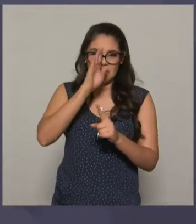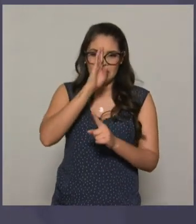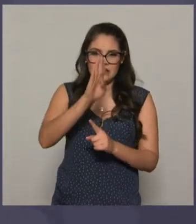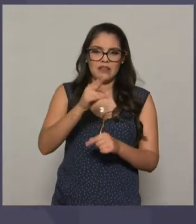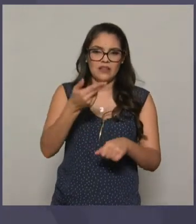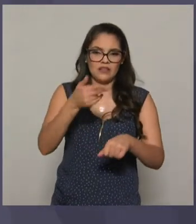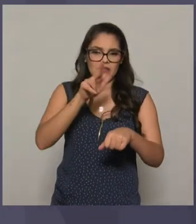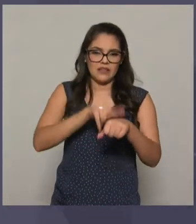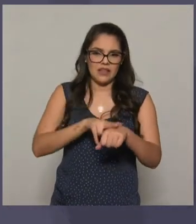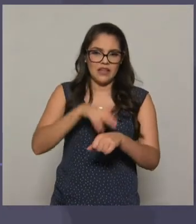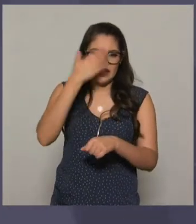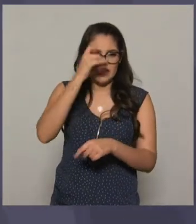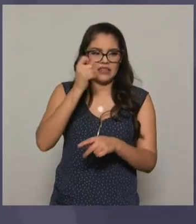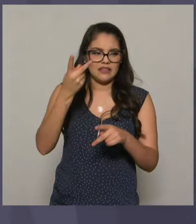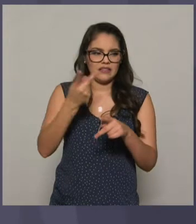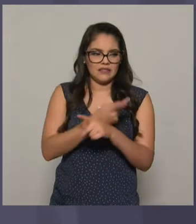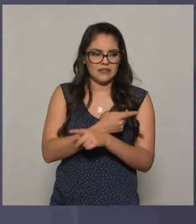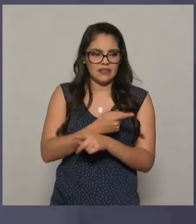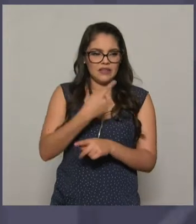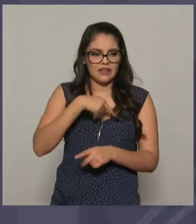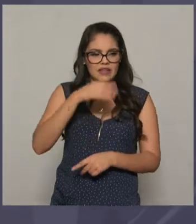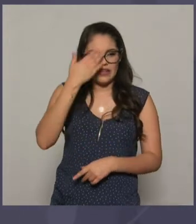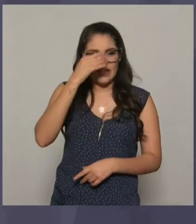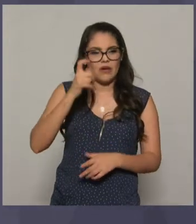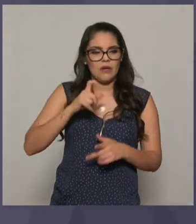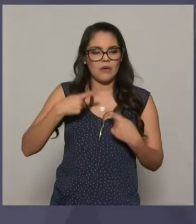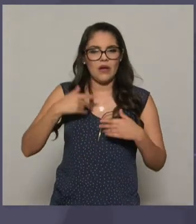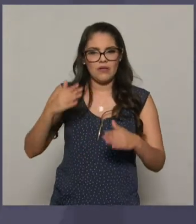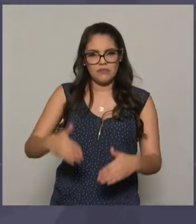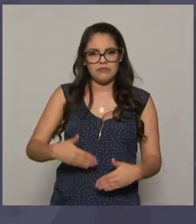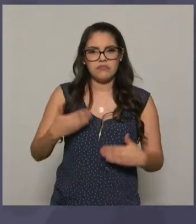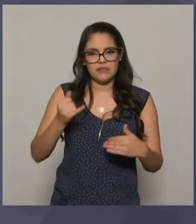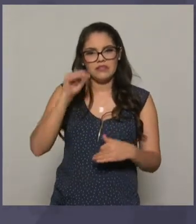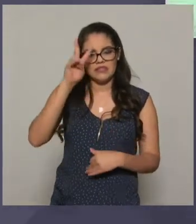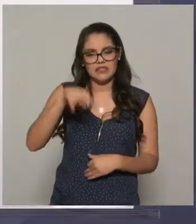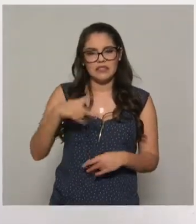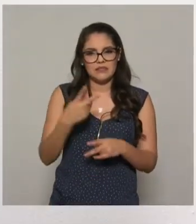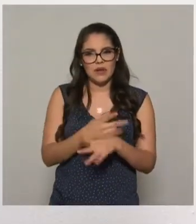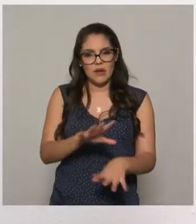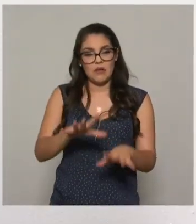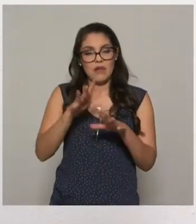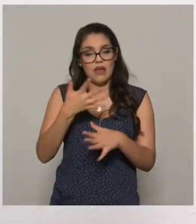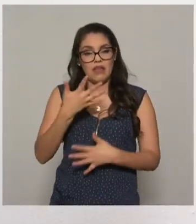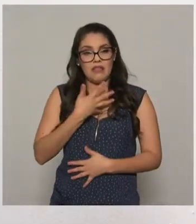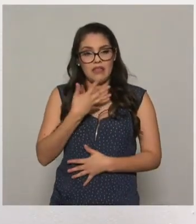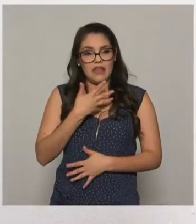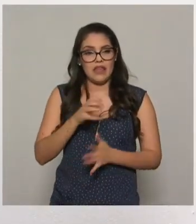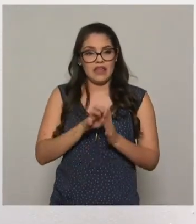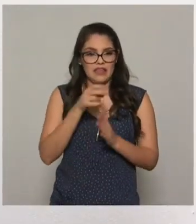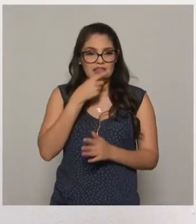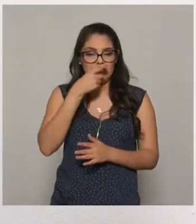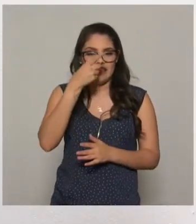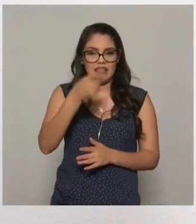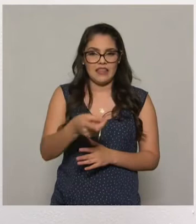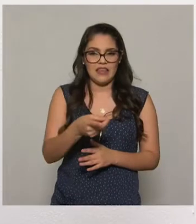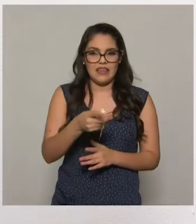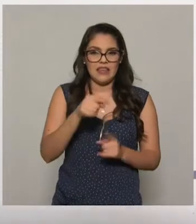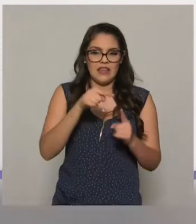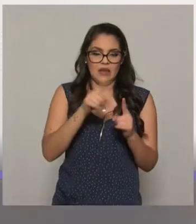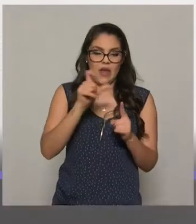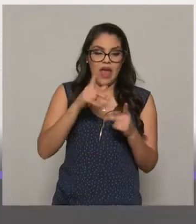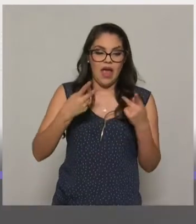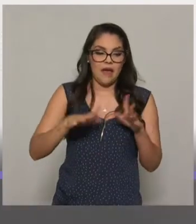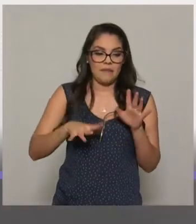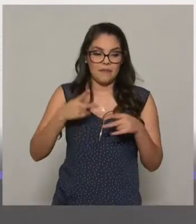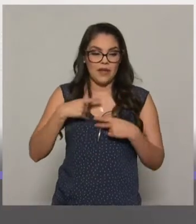sabe bien la situación en la que llegan. Claro, sí. El impacto que tiene aquí, como les decía, es cuando el